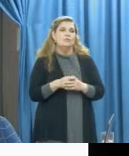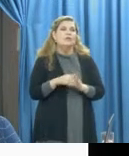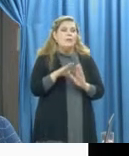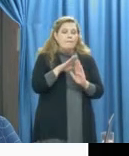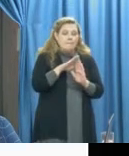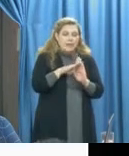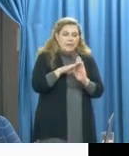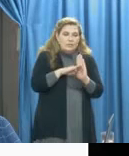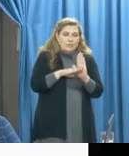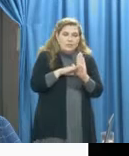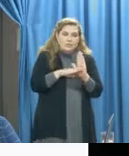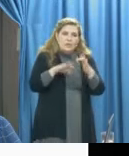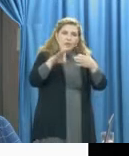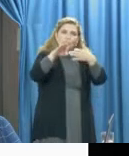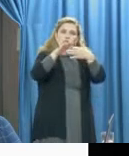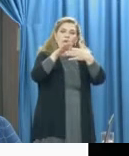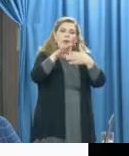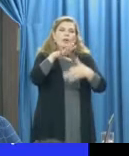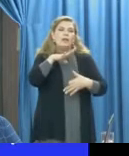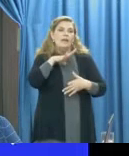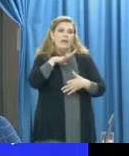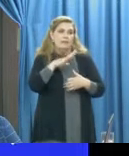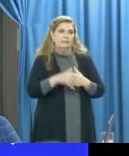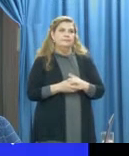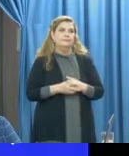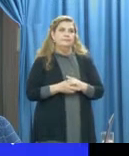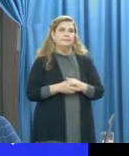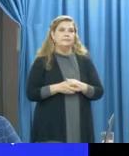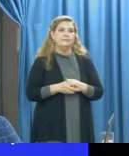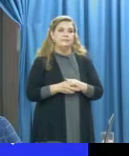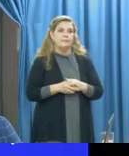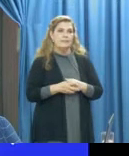las menos frecuentes que nos vamos a topar.